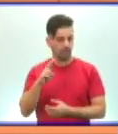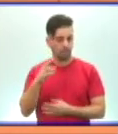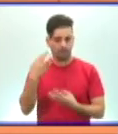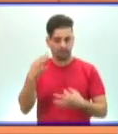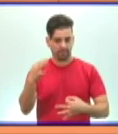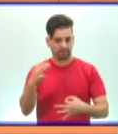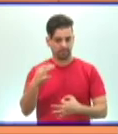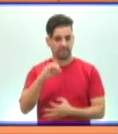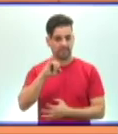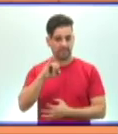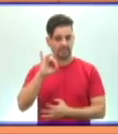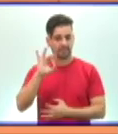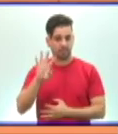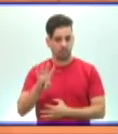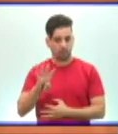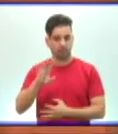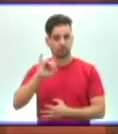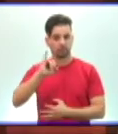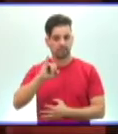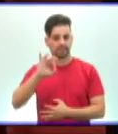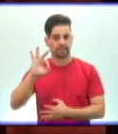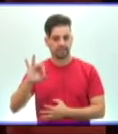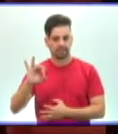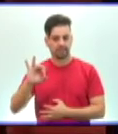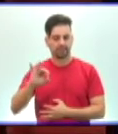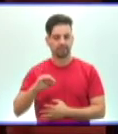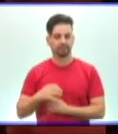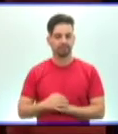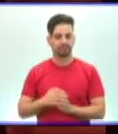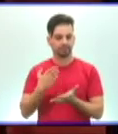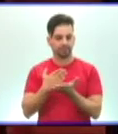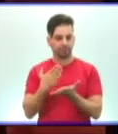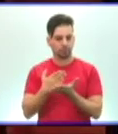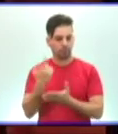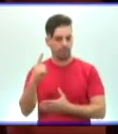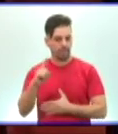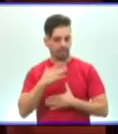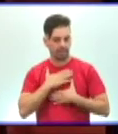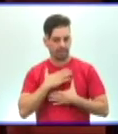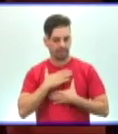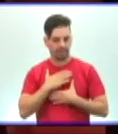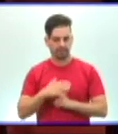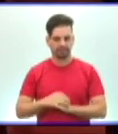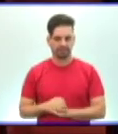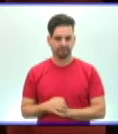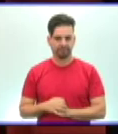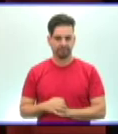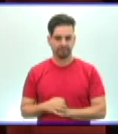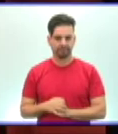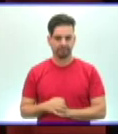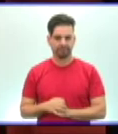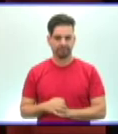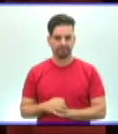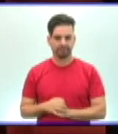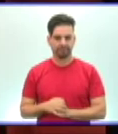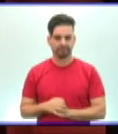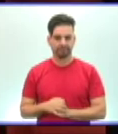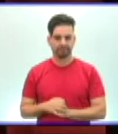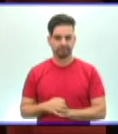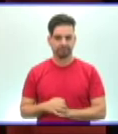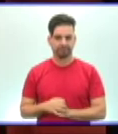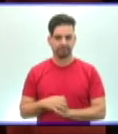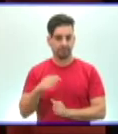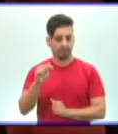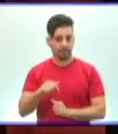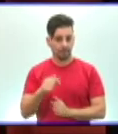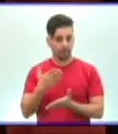estudio independiente, como siempre les propongo. Hemos dado un breve recorrido por las unidades 1, 2